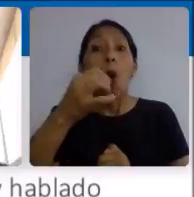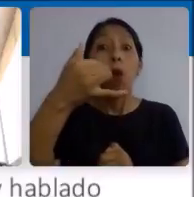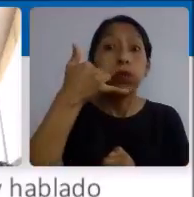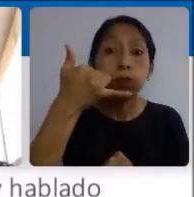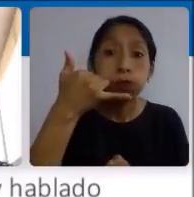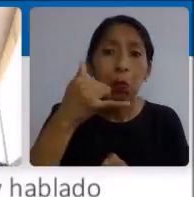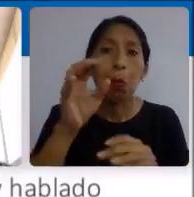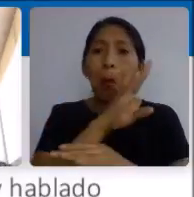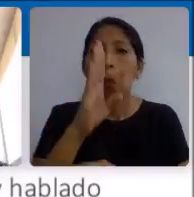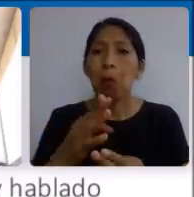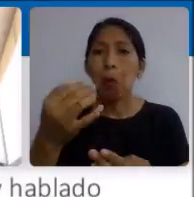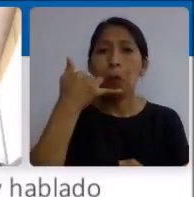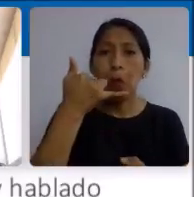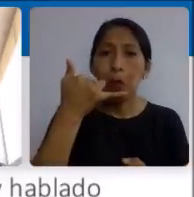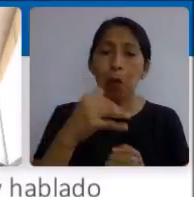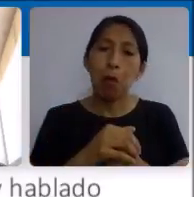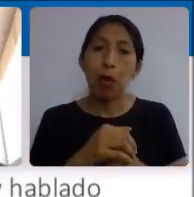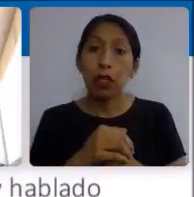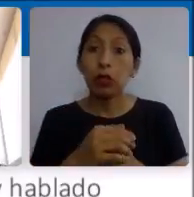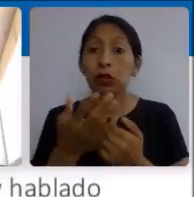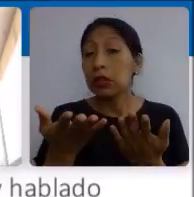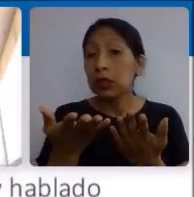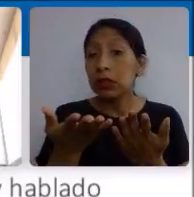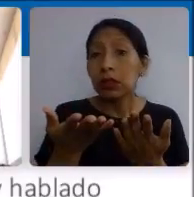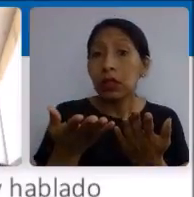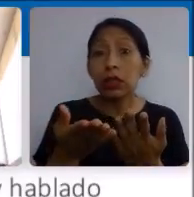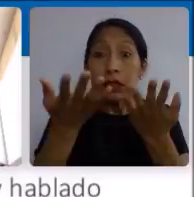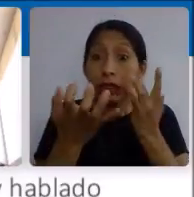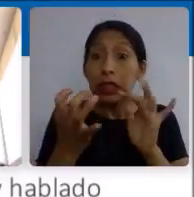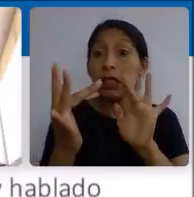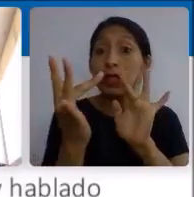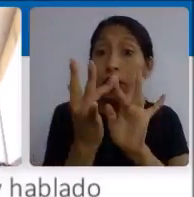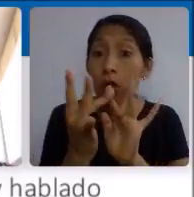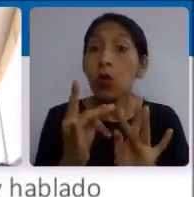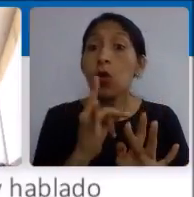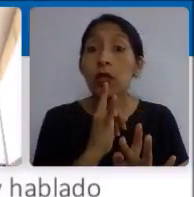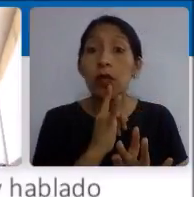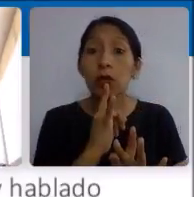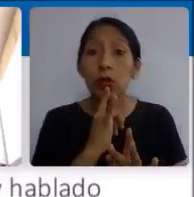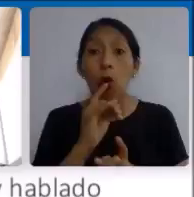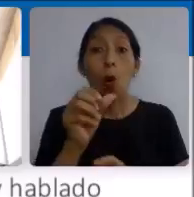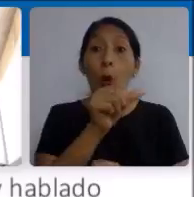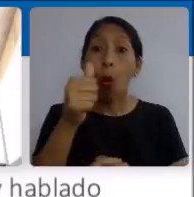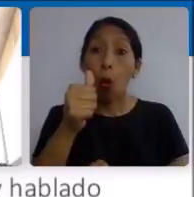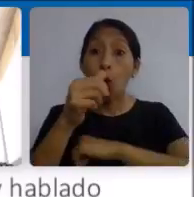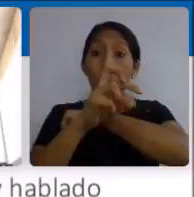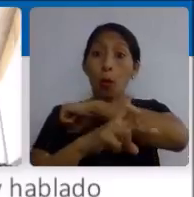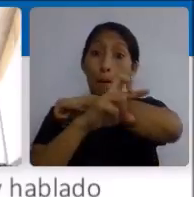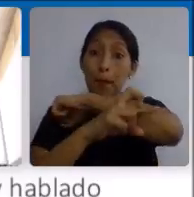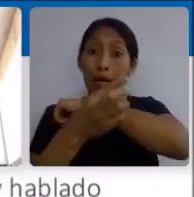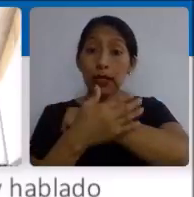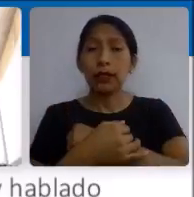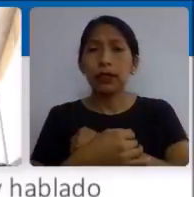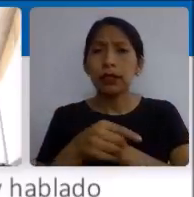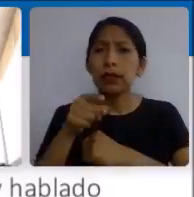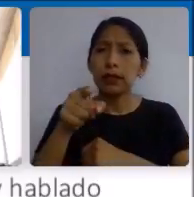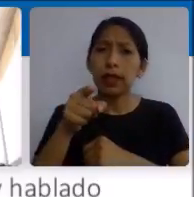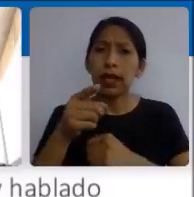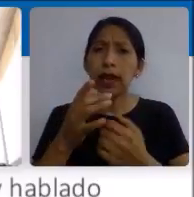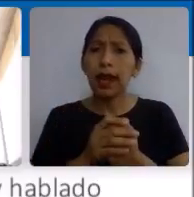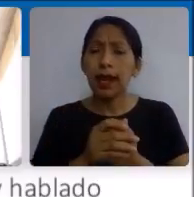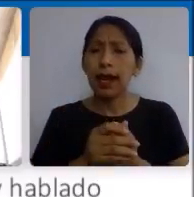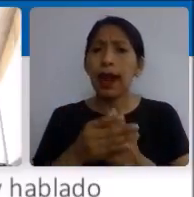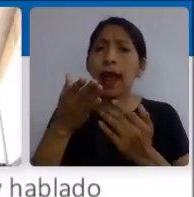Entonces, si uno quiere entablar negociaciones, ya sea con Estados Unidos o con cualquier otro país, el tema de la